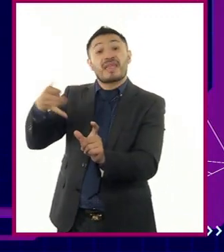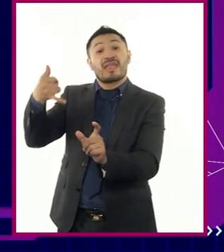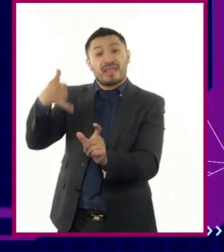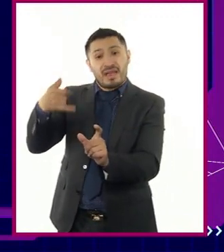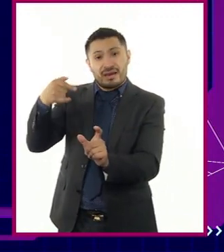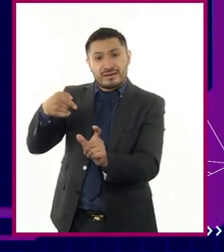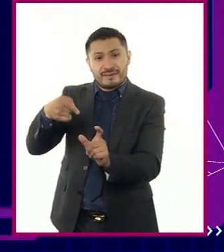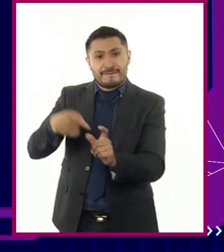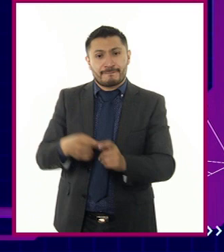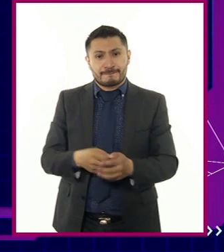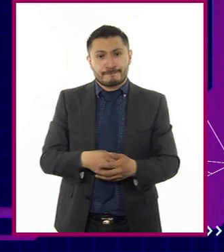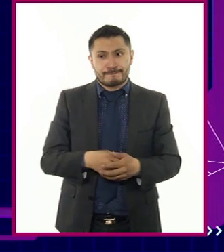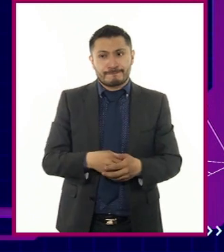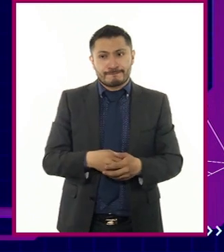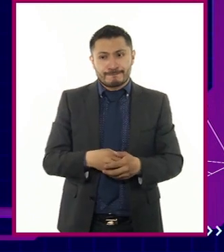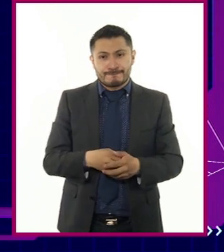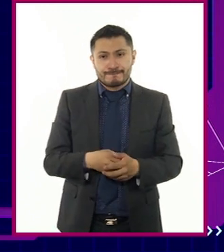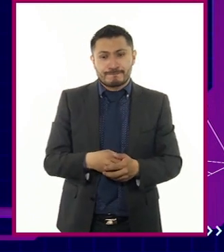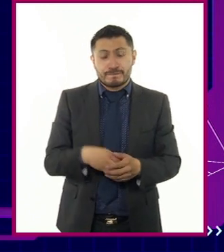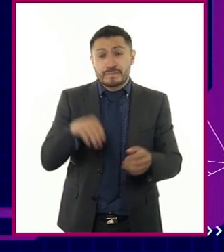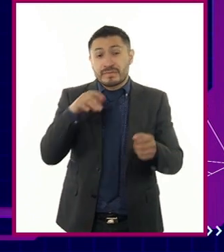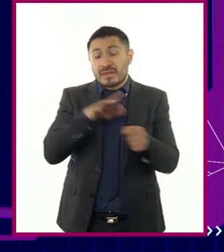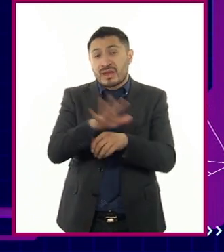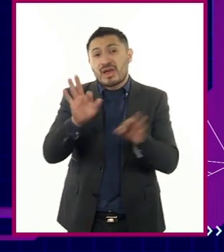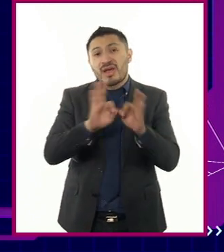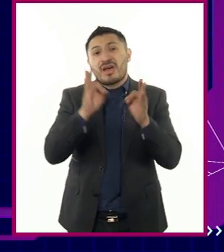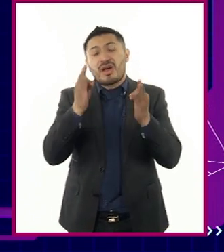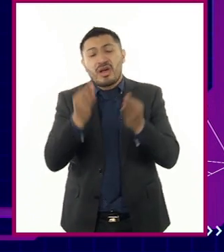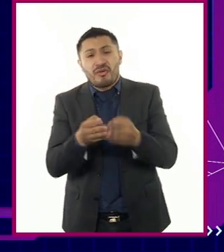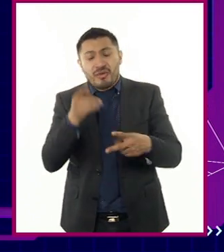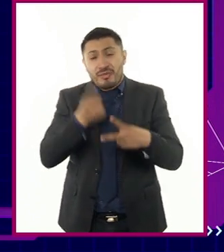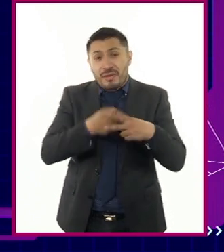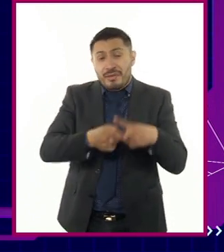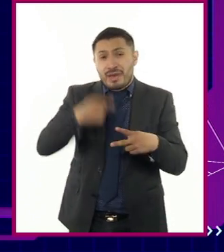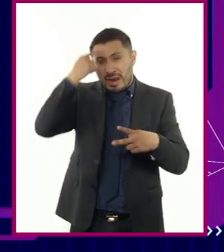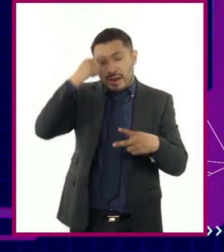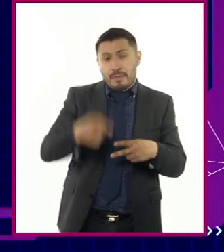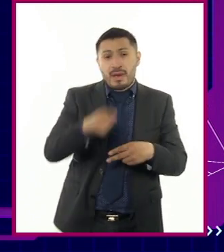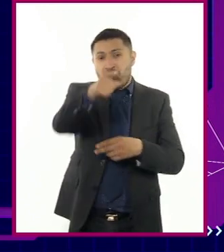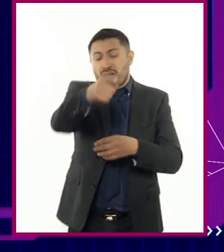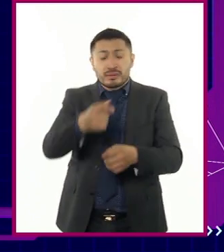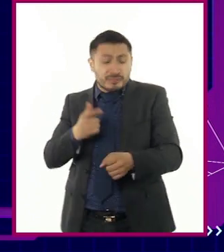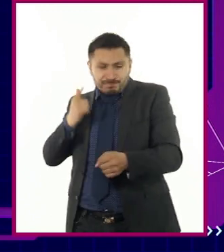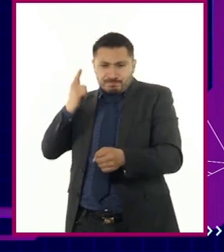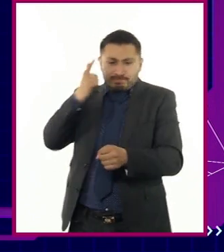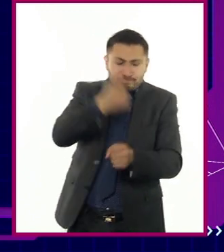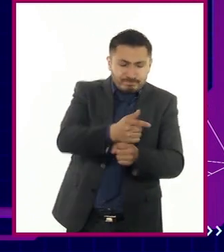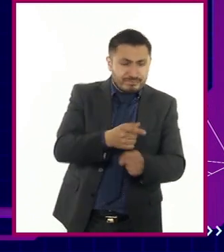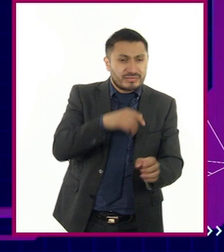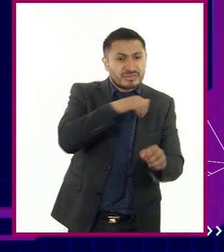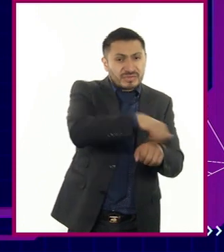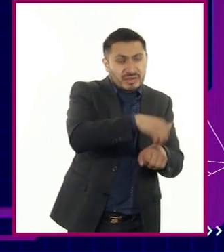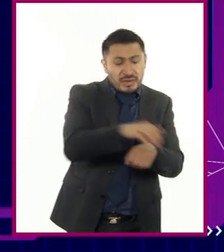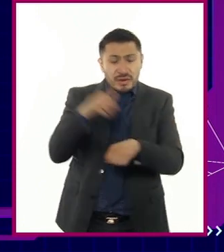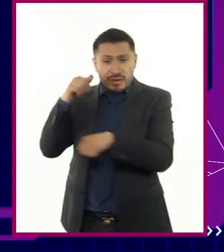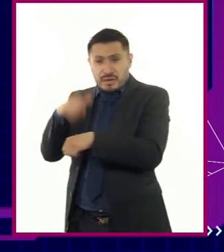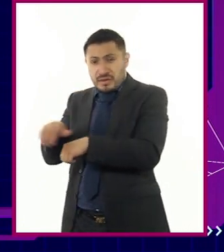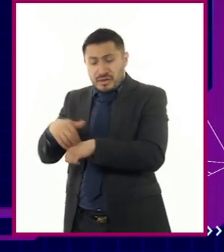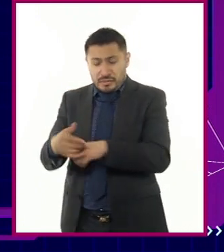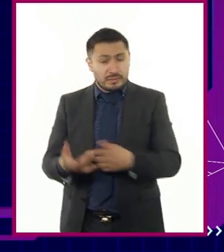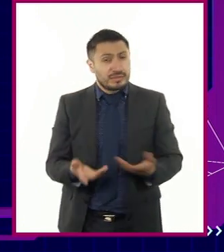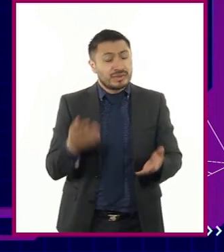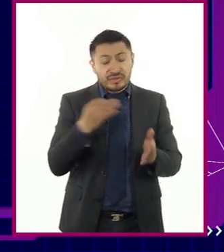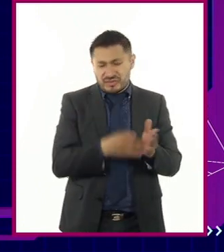Y. ¿Cuáles son las fórmulas que les permiten calcular los valores faltantes de cualquier variable en la